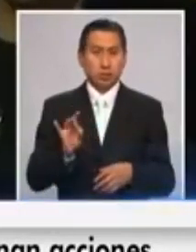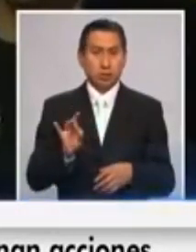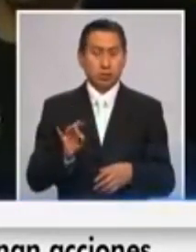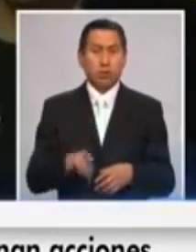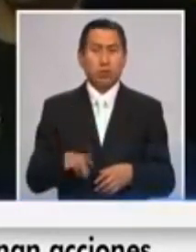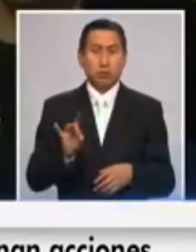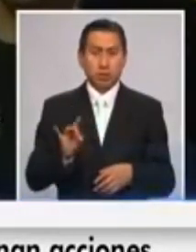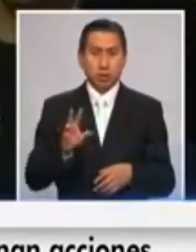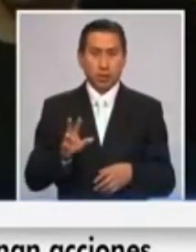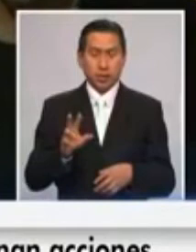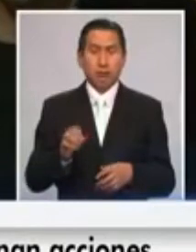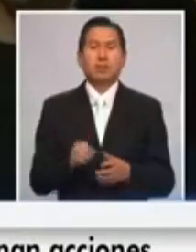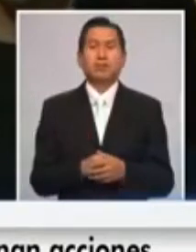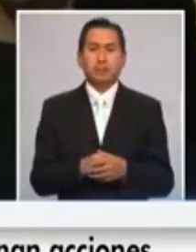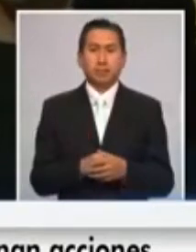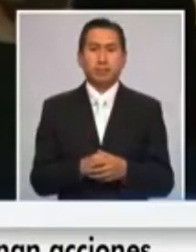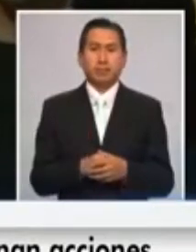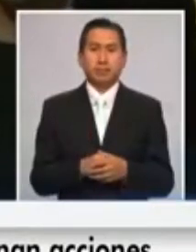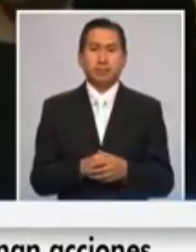7253-9883.